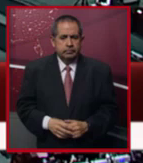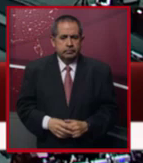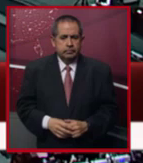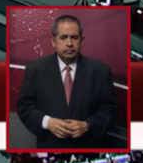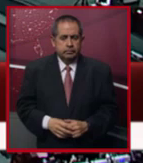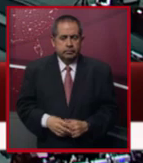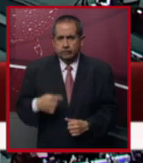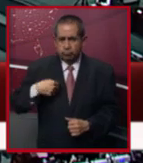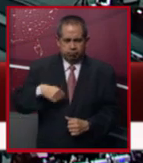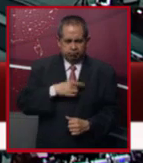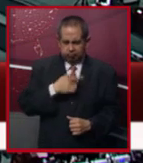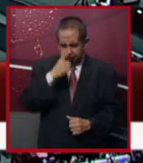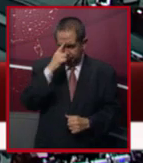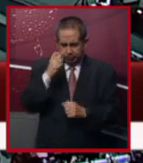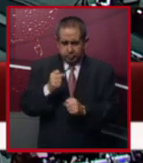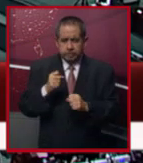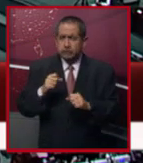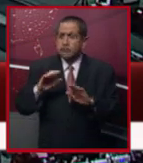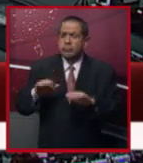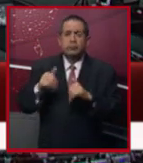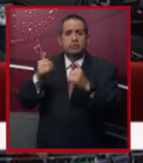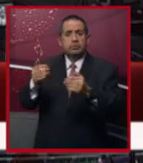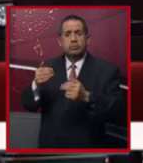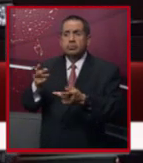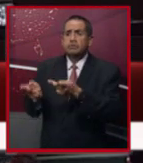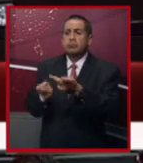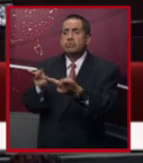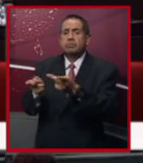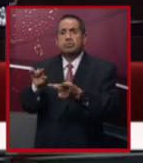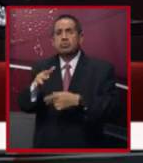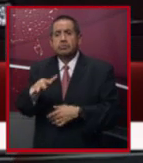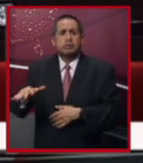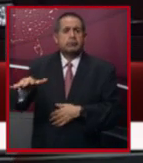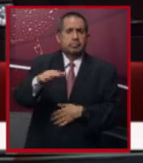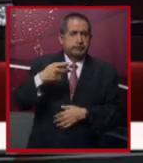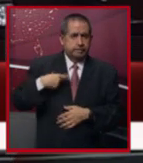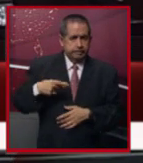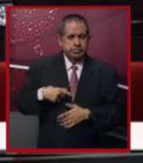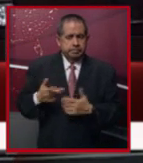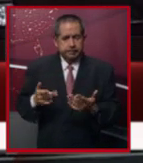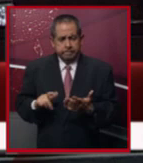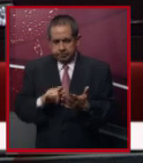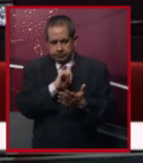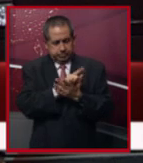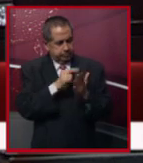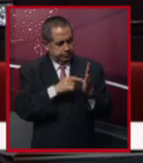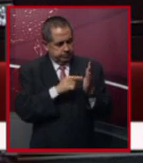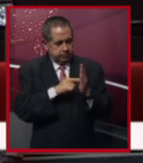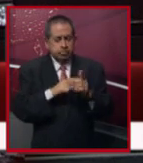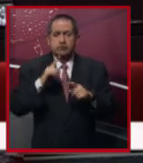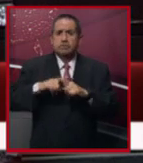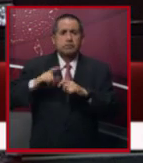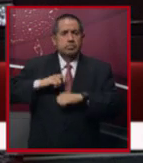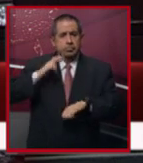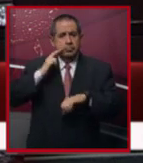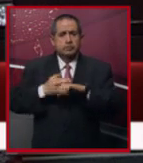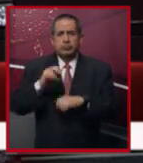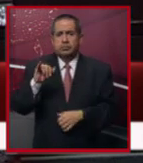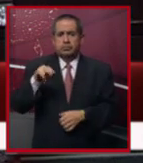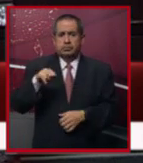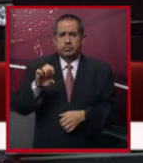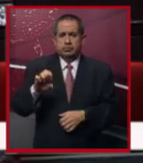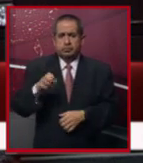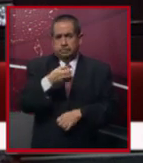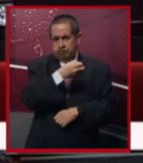Tenemos la convicción que las consultas populares realizadas en términos de lo previsto en la ley y organizadas por el INE contribuyen